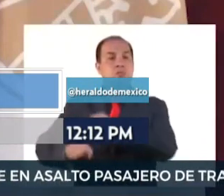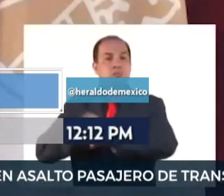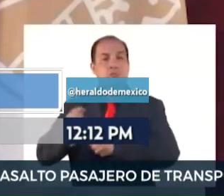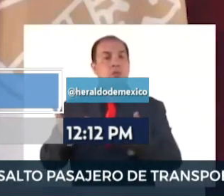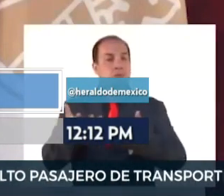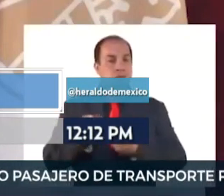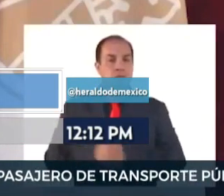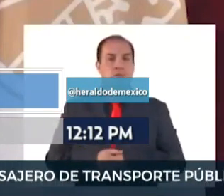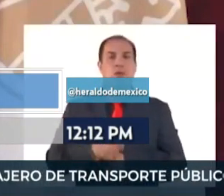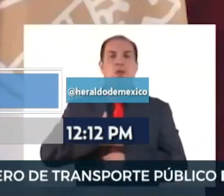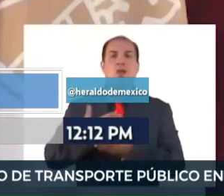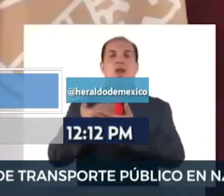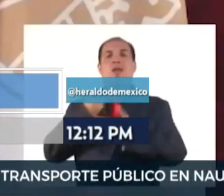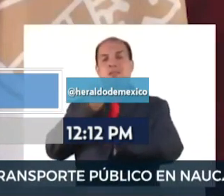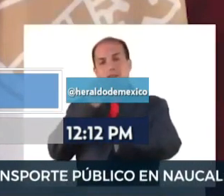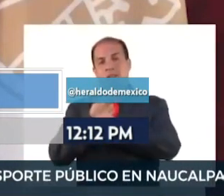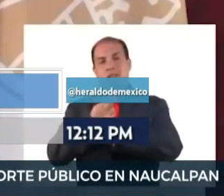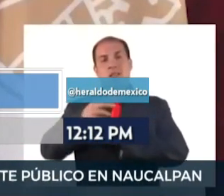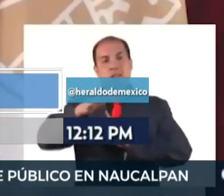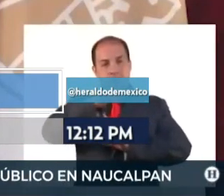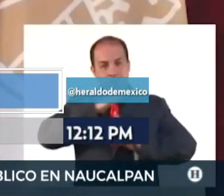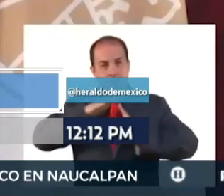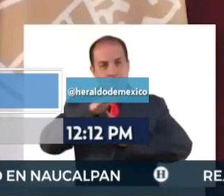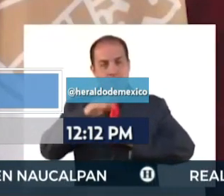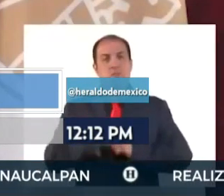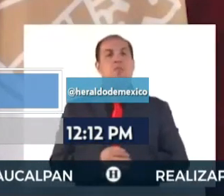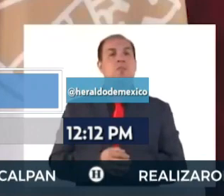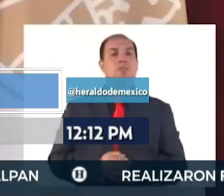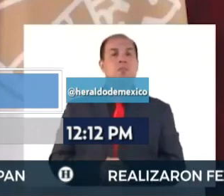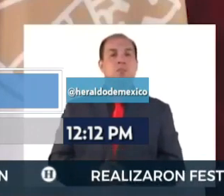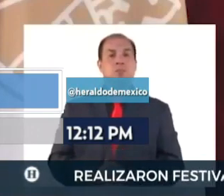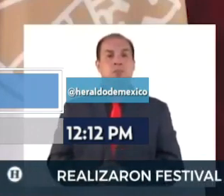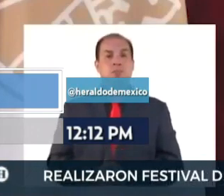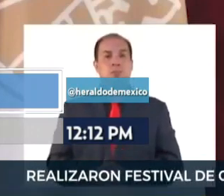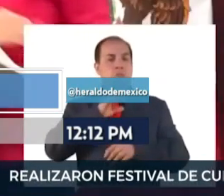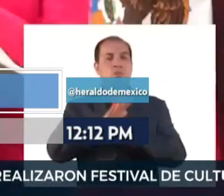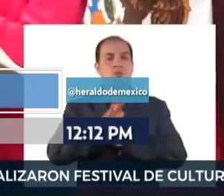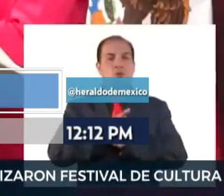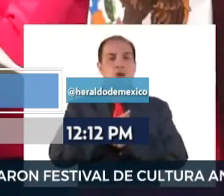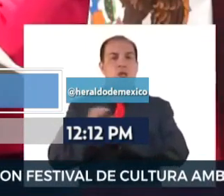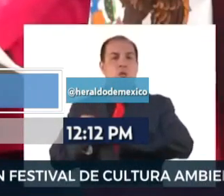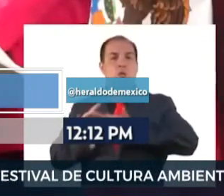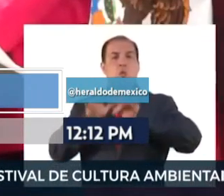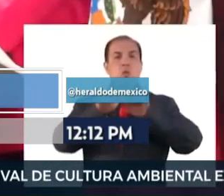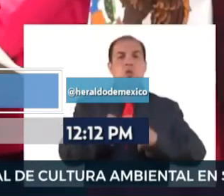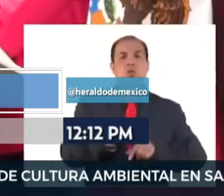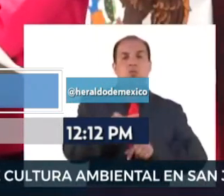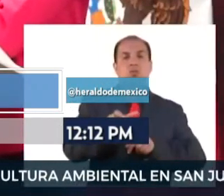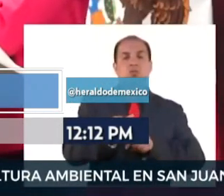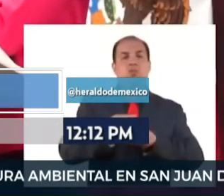fue cuando fui secretaria de Medio Ambiente, que fue la vía del tren. Se hizo la ciclovía